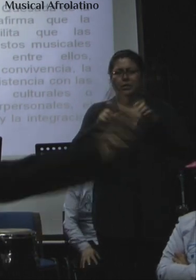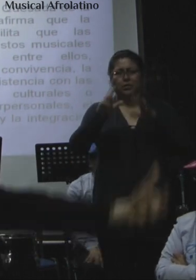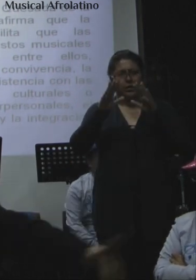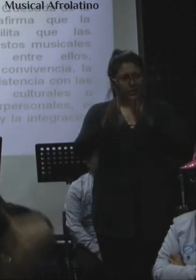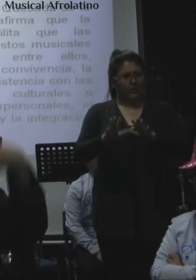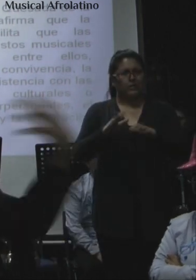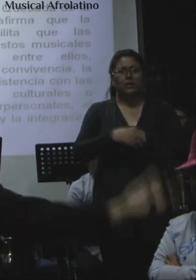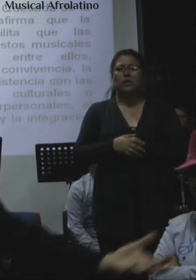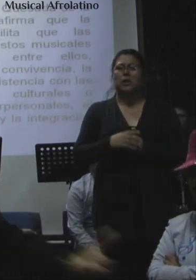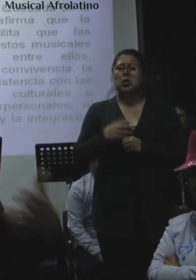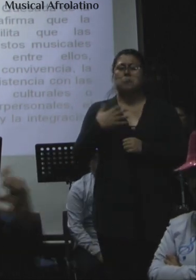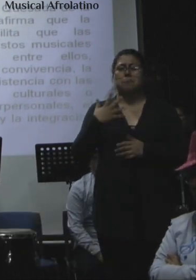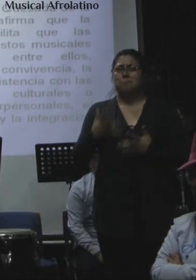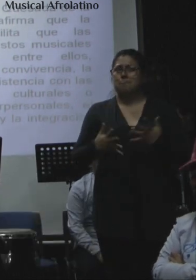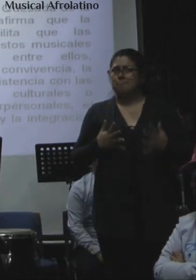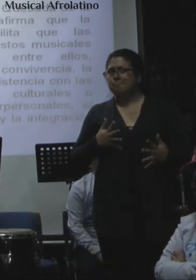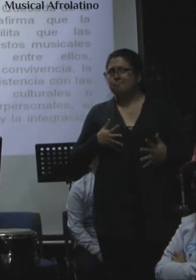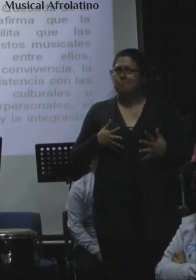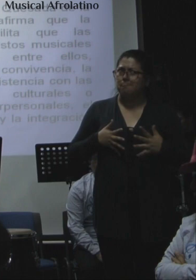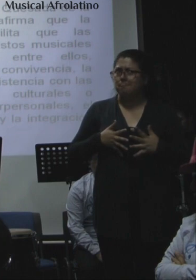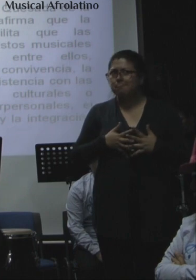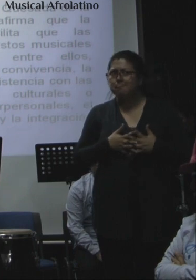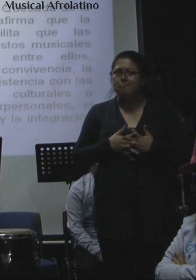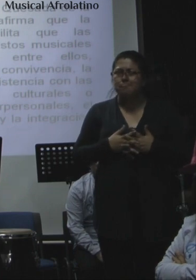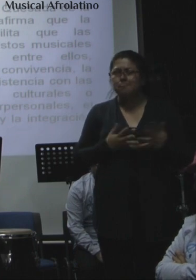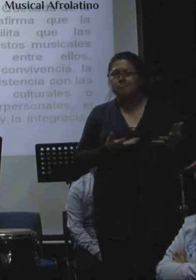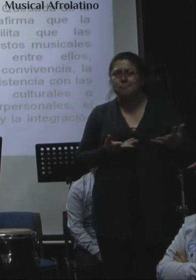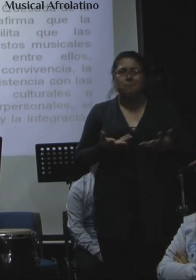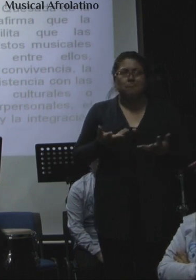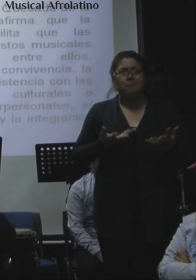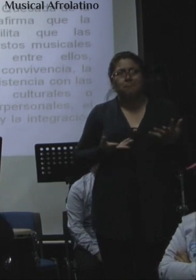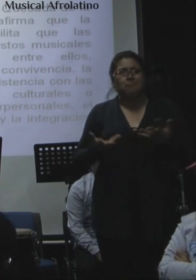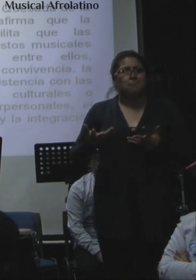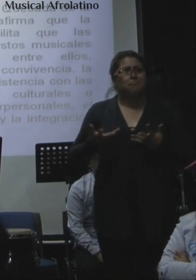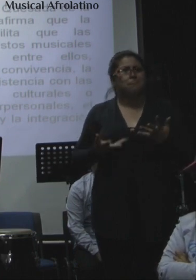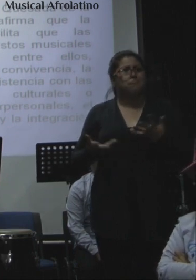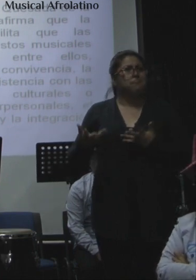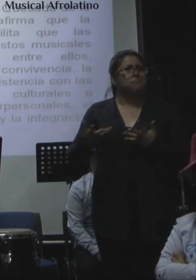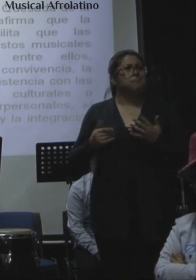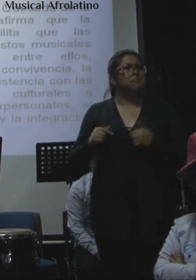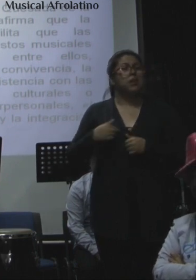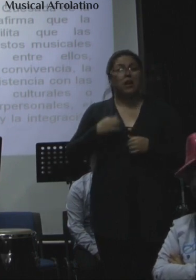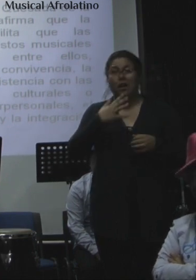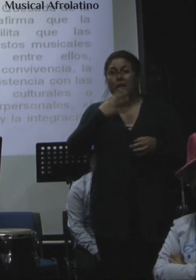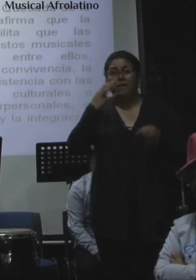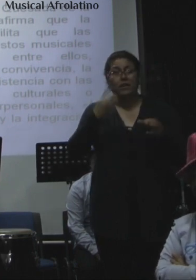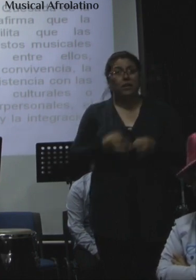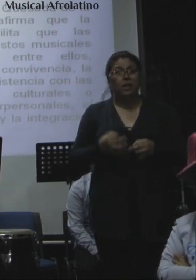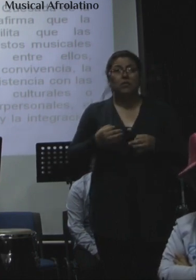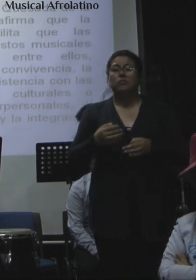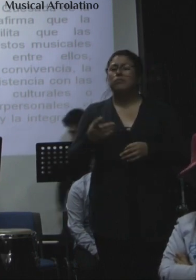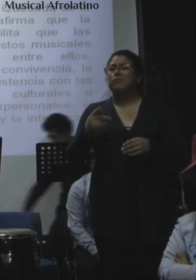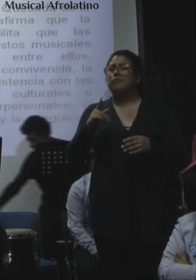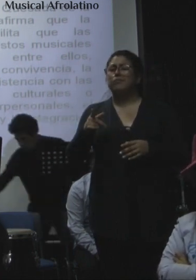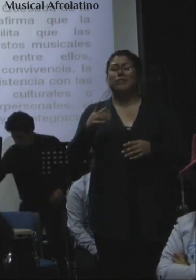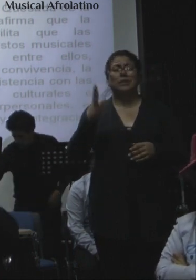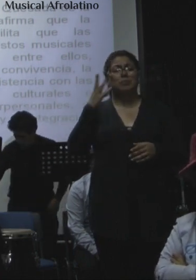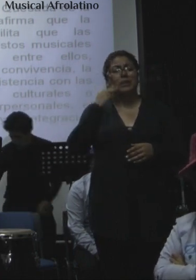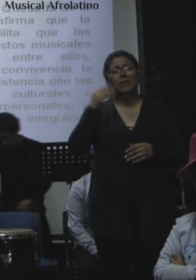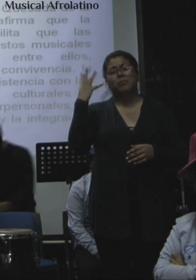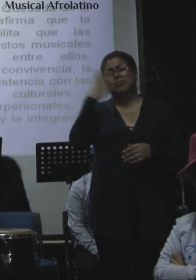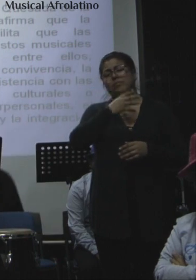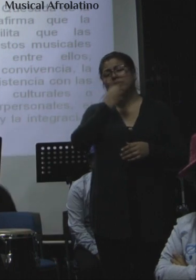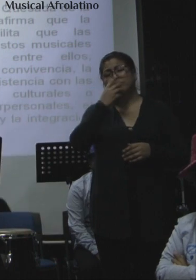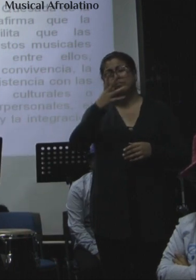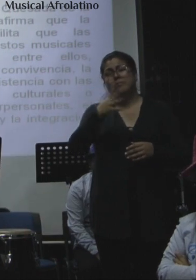tocó irlos tratando. Pues, y miércoles, yo les juro que ha sido una de mis mejores experiencias